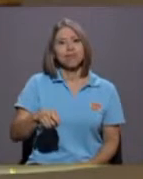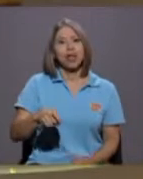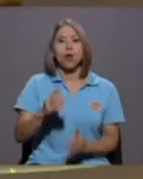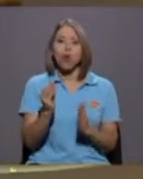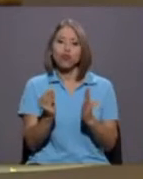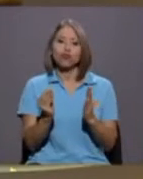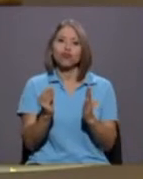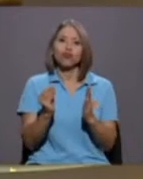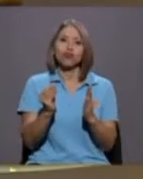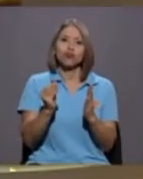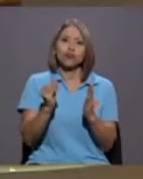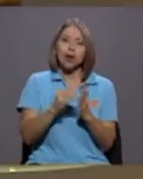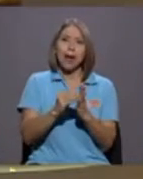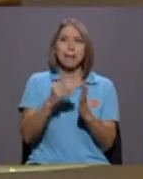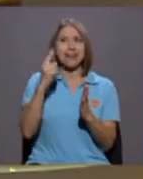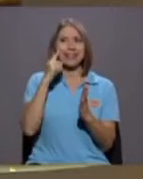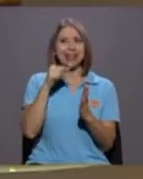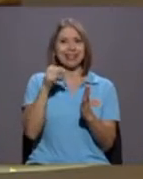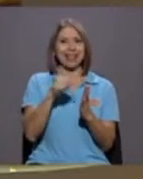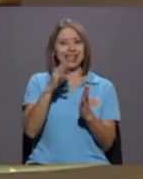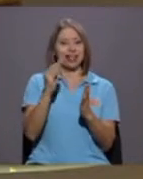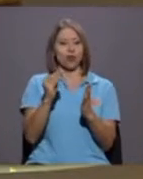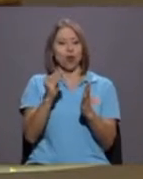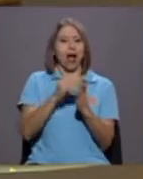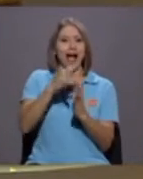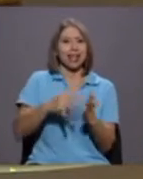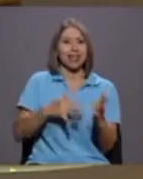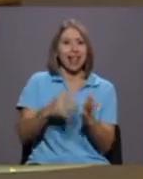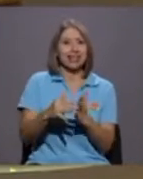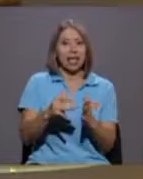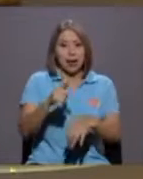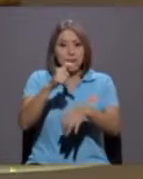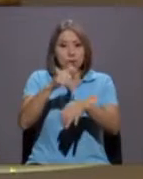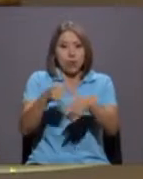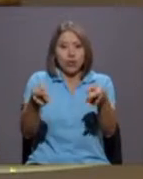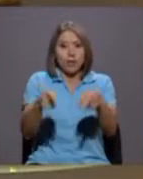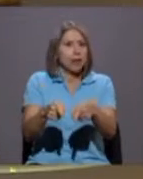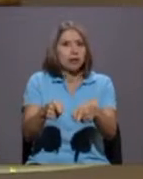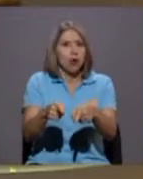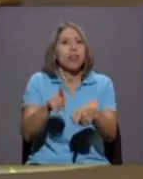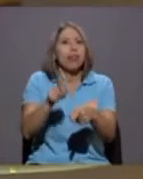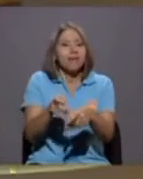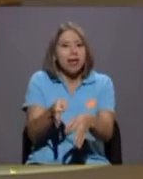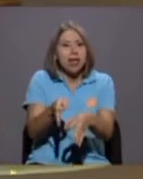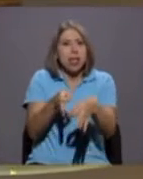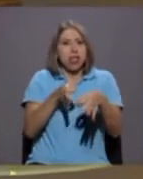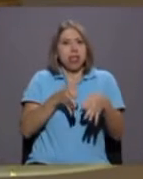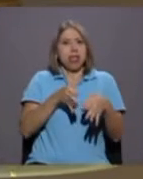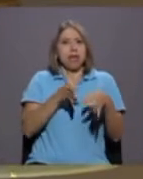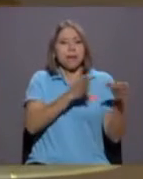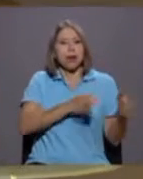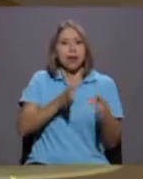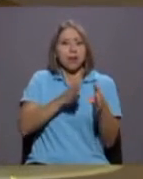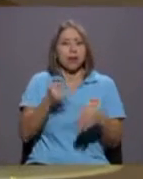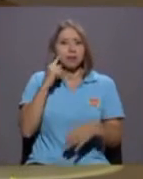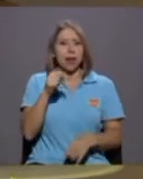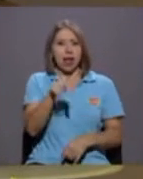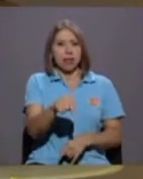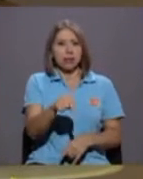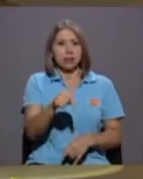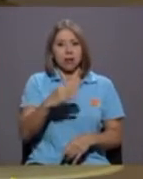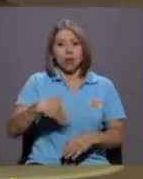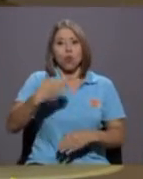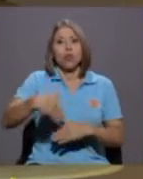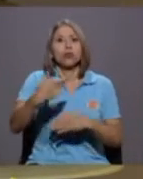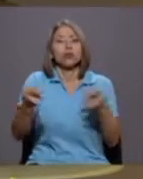agendarse en el momento que se dan, hay que prepararse para ellas, y cuando vengan